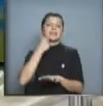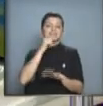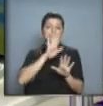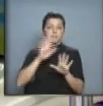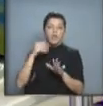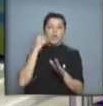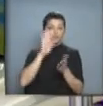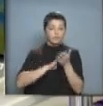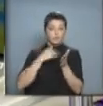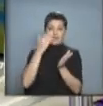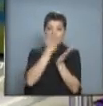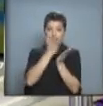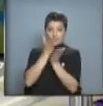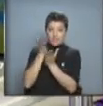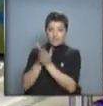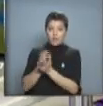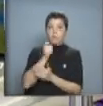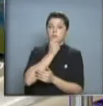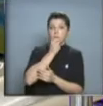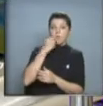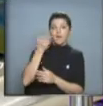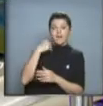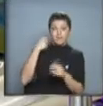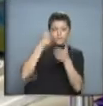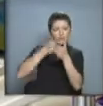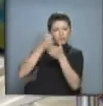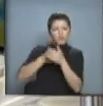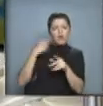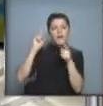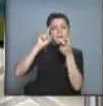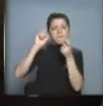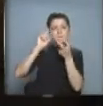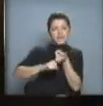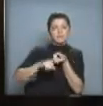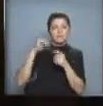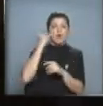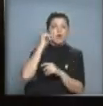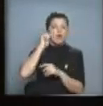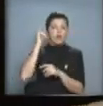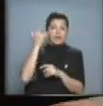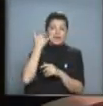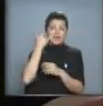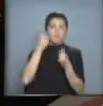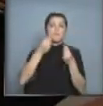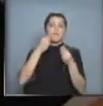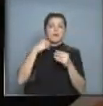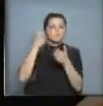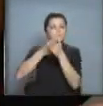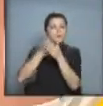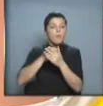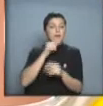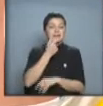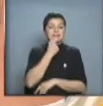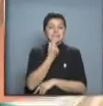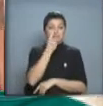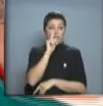lucha por el matrimonio igualitario fue porque, por ejemplo, cuando uno de las dos personas de la pareja fallecía, la otra persona no tenía derechos